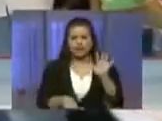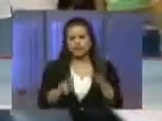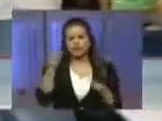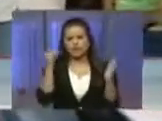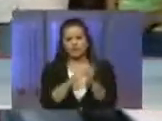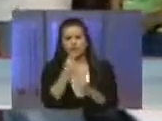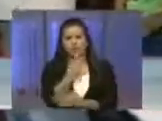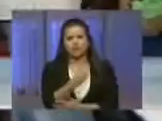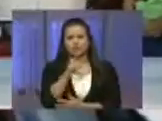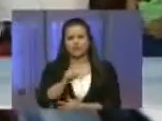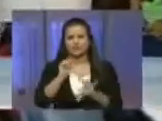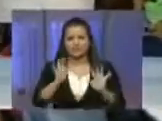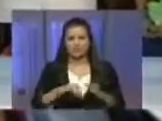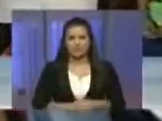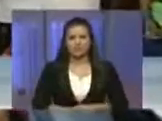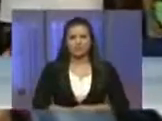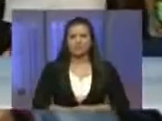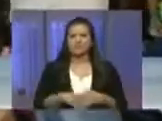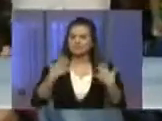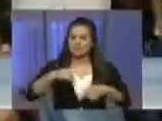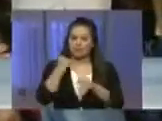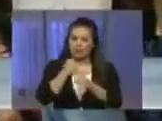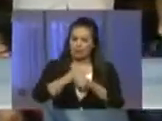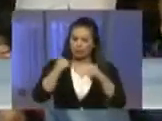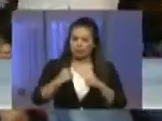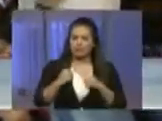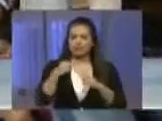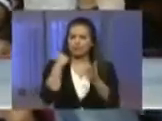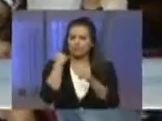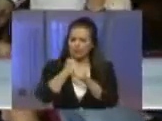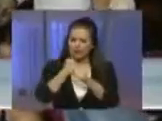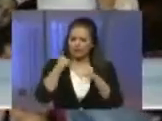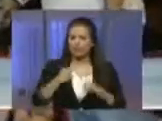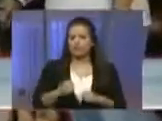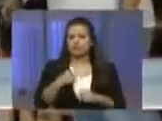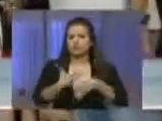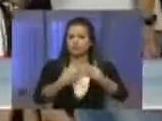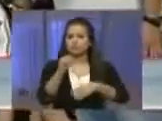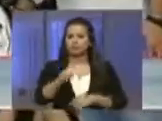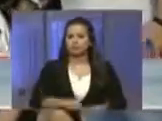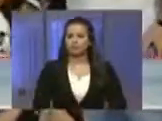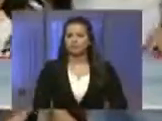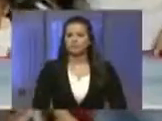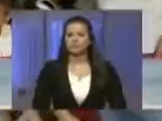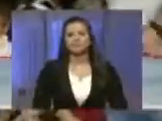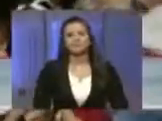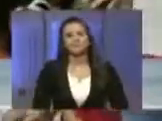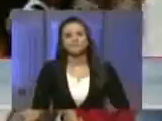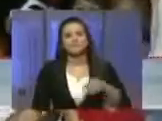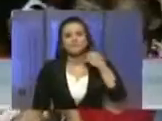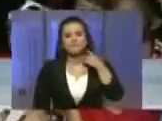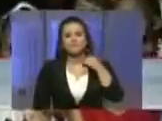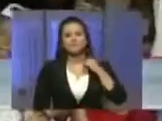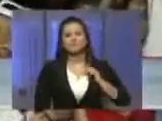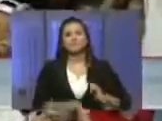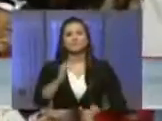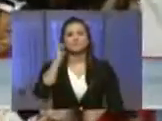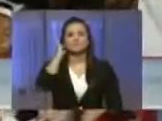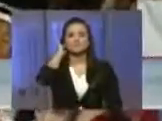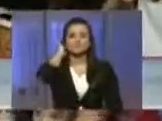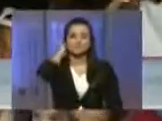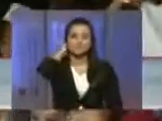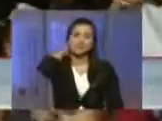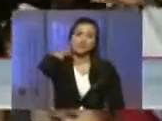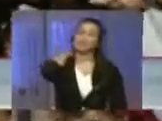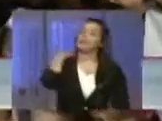12219 Mira Dándole duro Dándole duro con el trabajo productivo Álvaro bueno como dice la